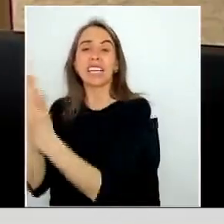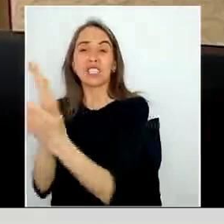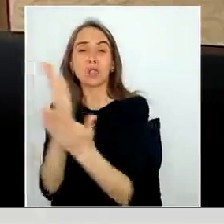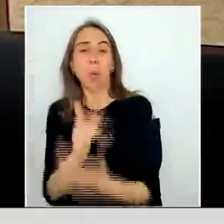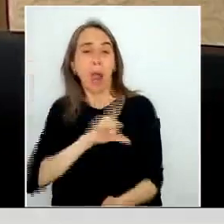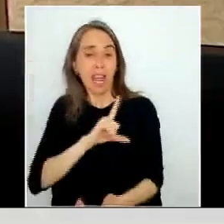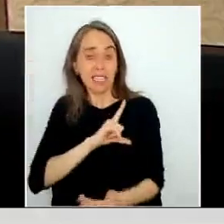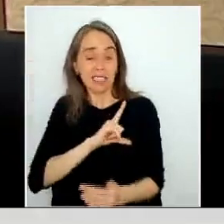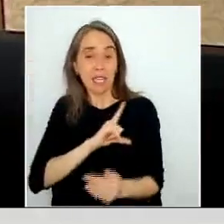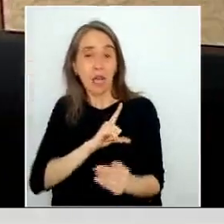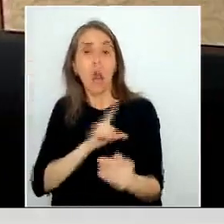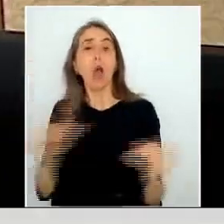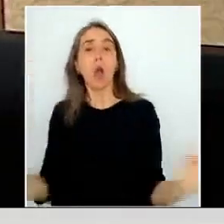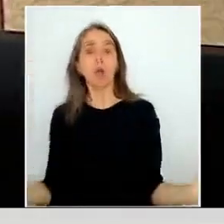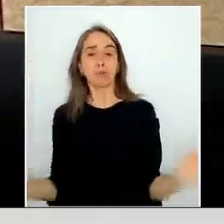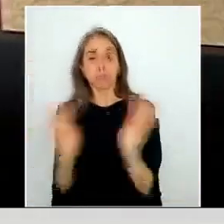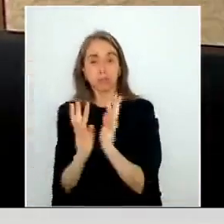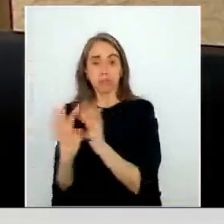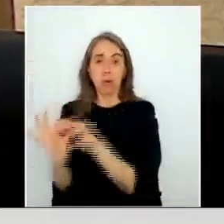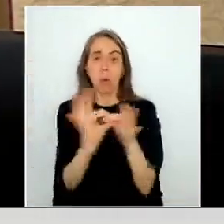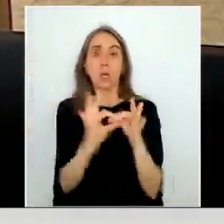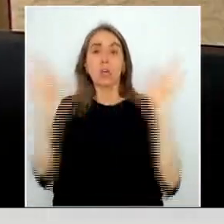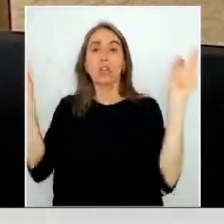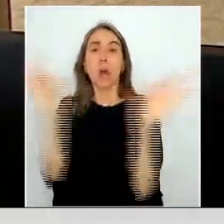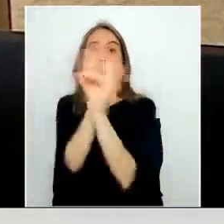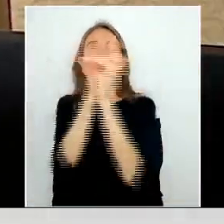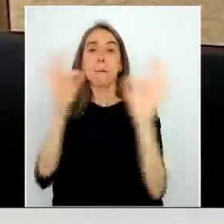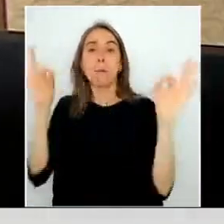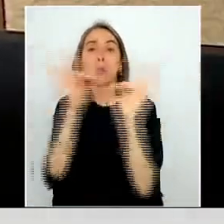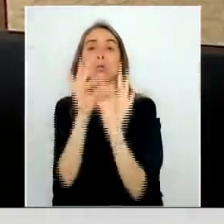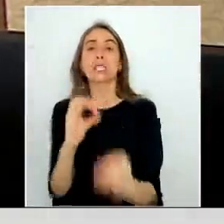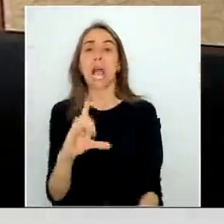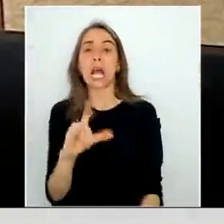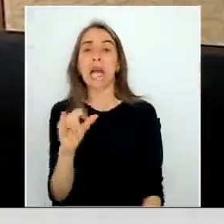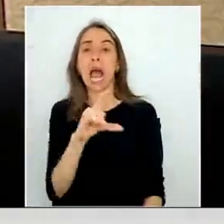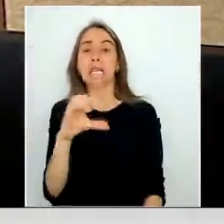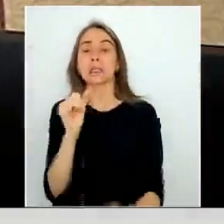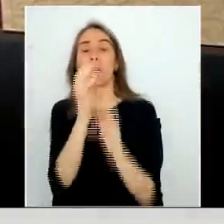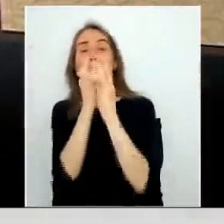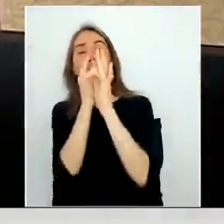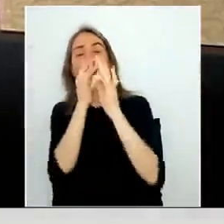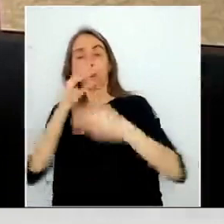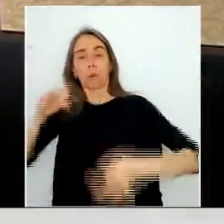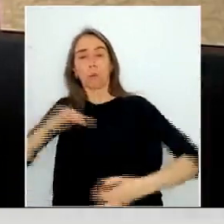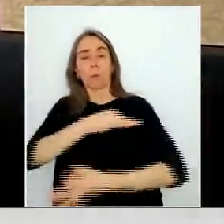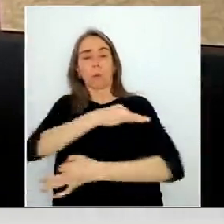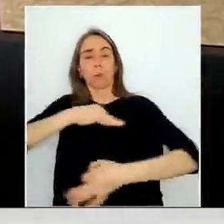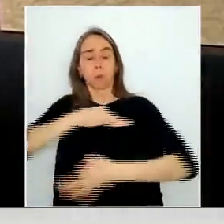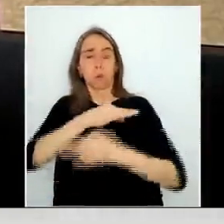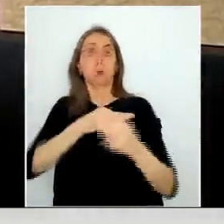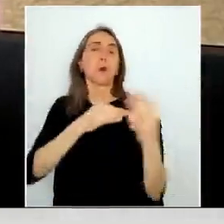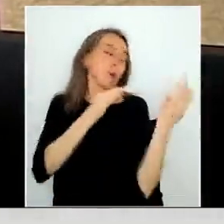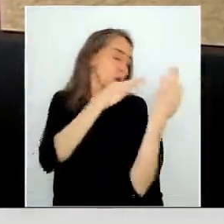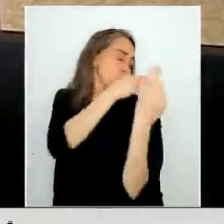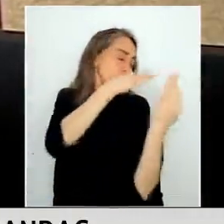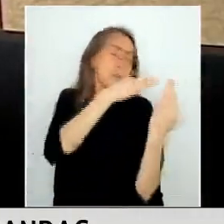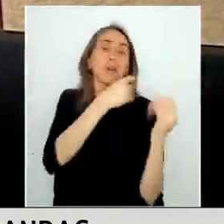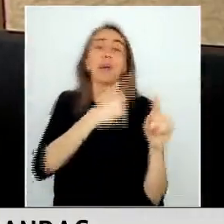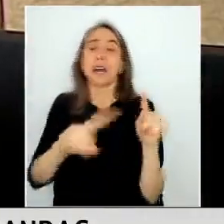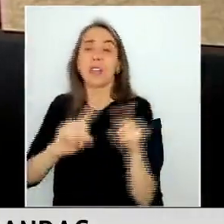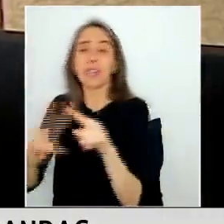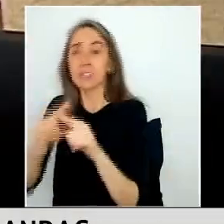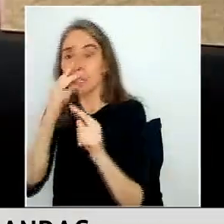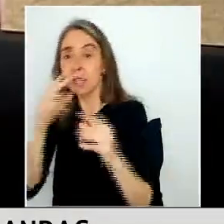música a la música como sean clásica también interpretar me ha tocado ver por ejemplo como distintas orquestas